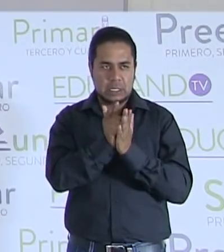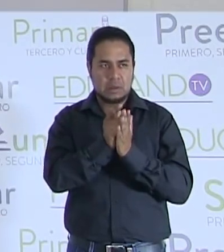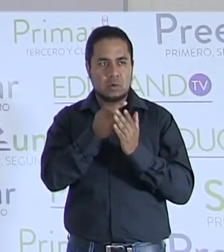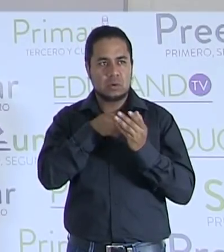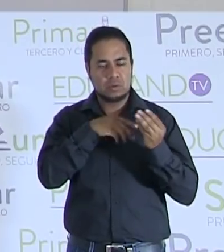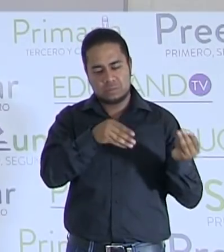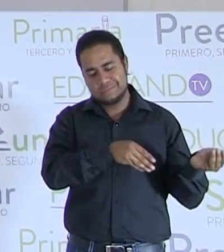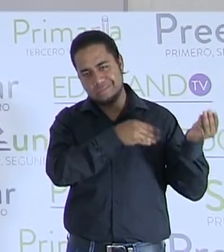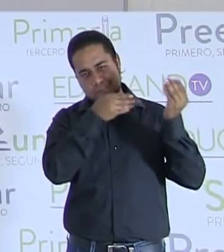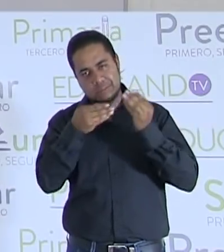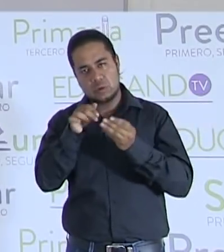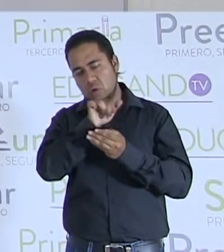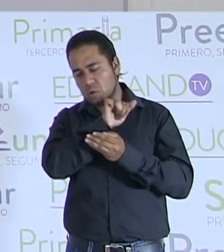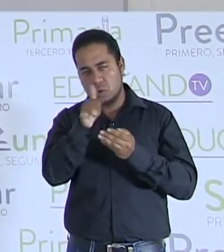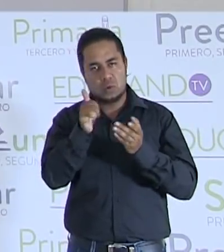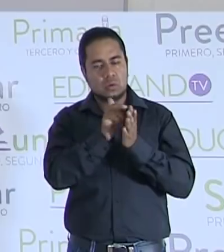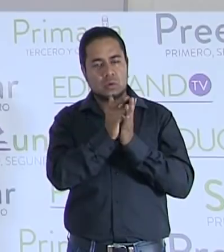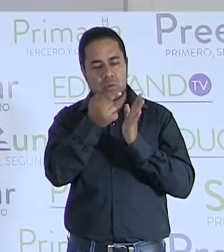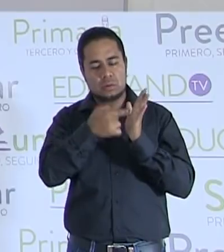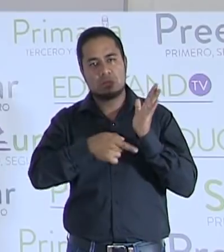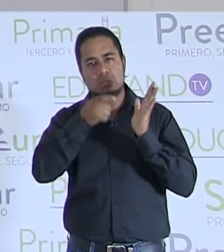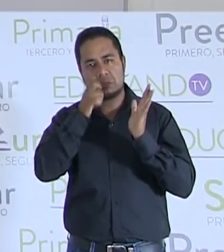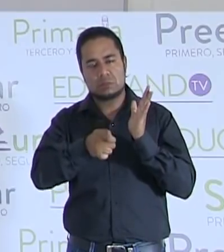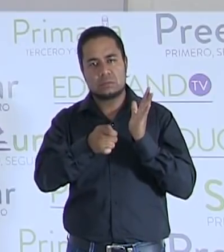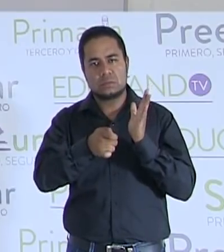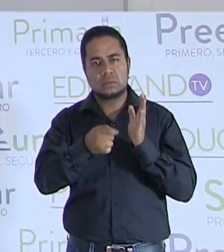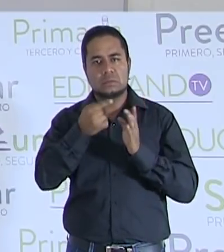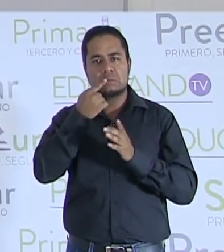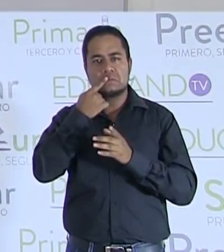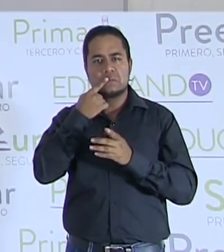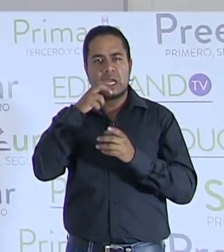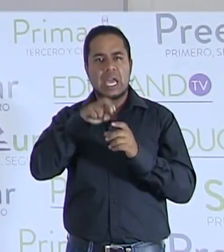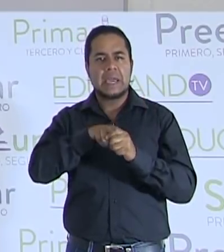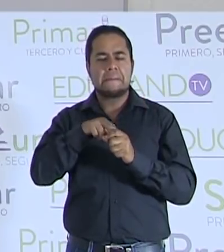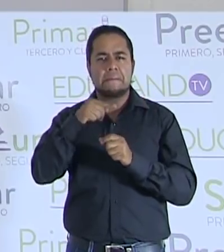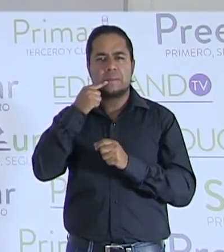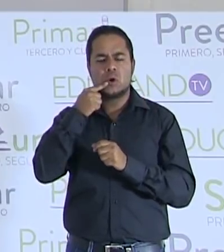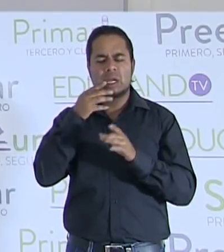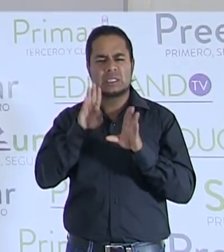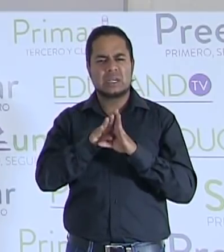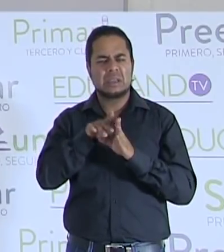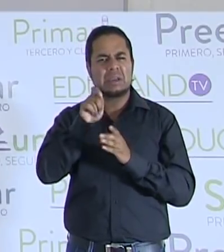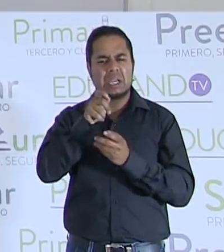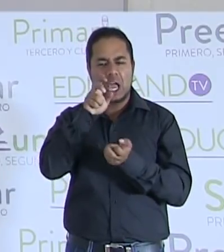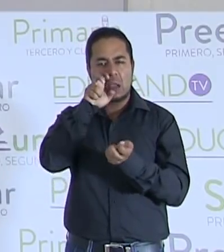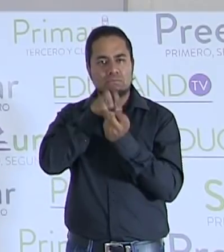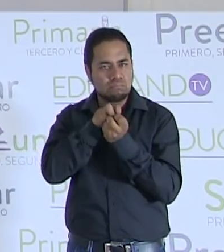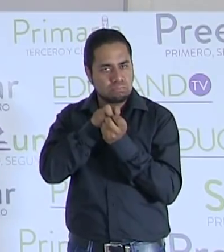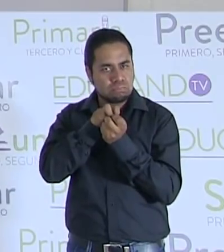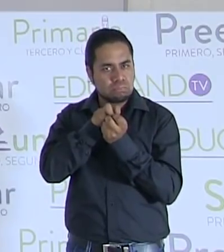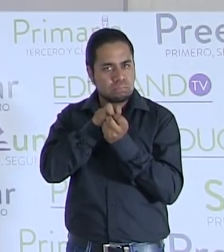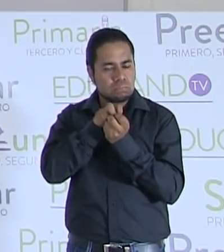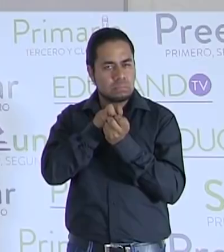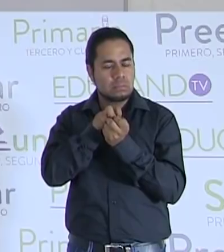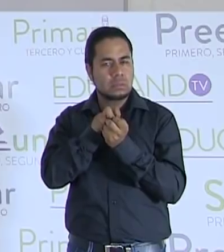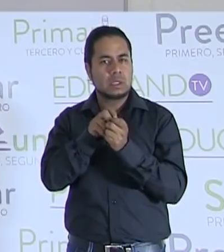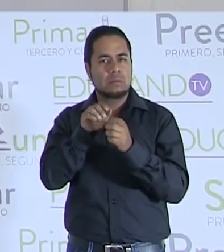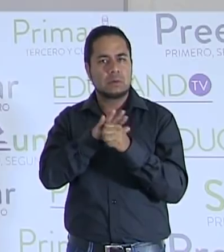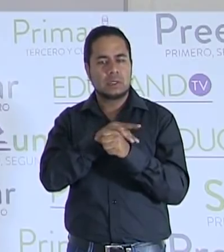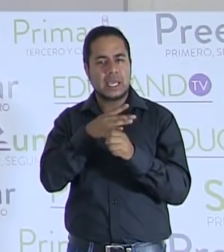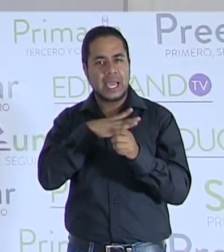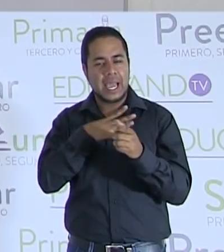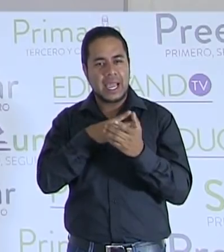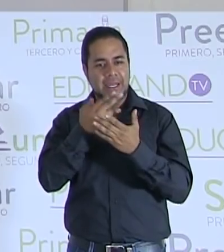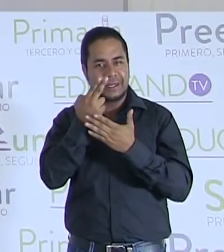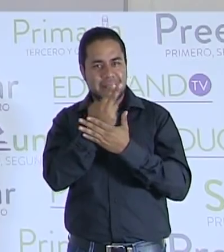traje este otro que se llama En boca cerrada y que está muy interesante porque nos presenta